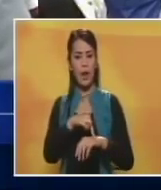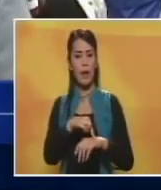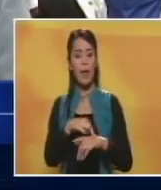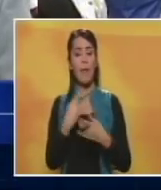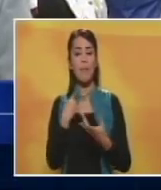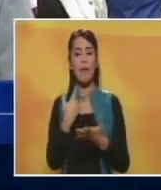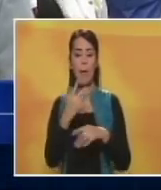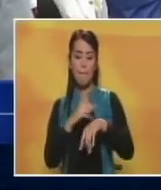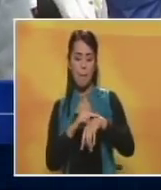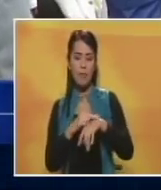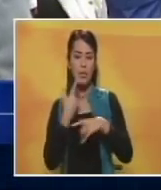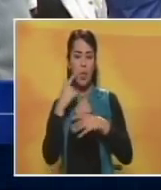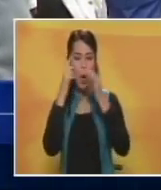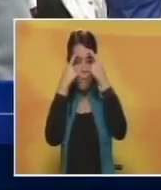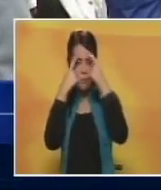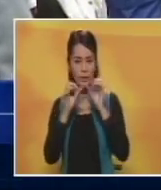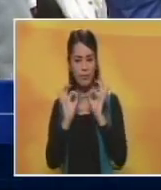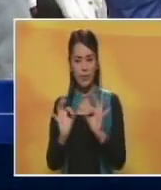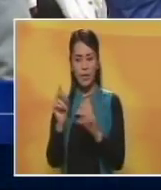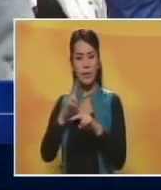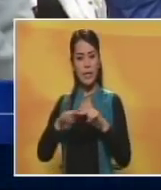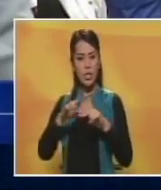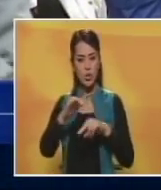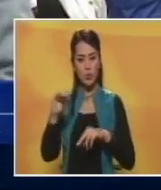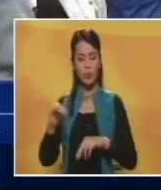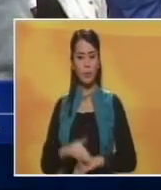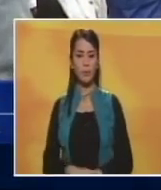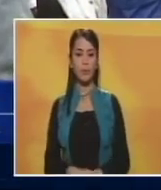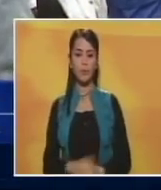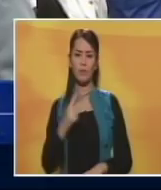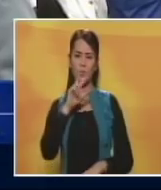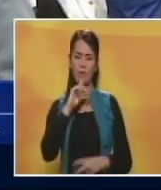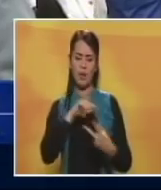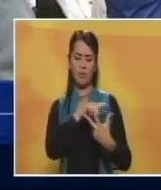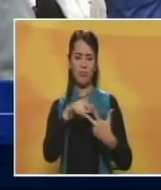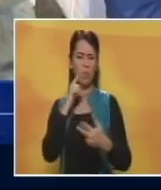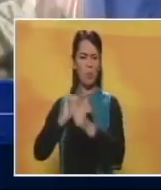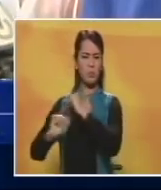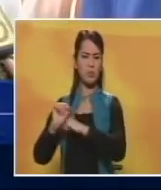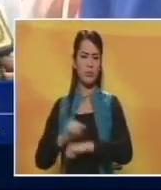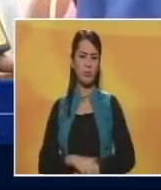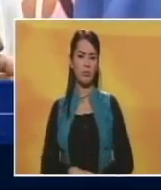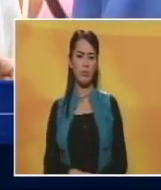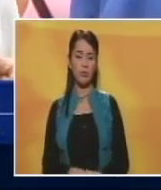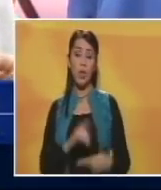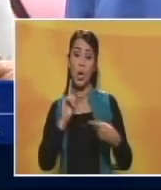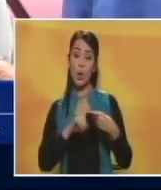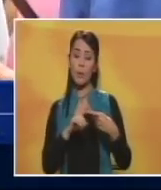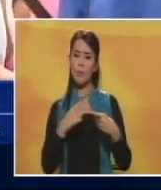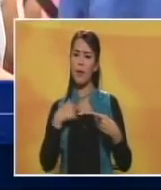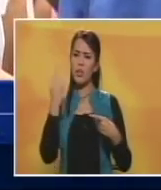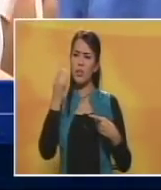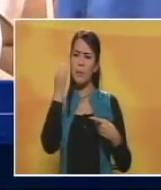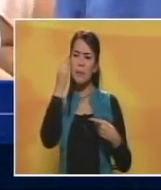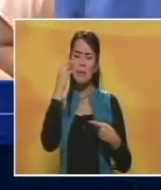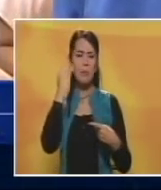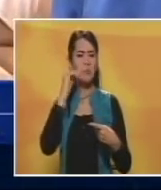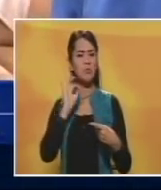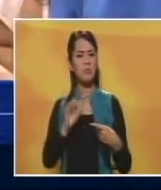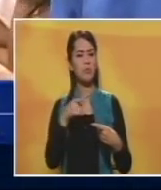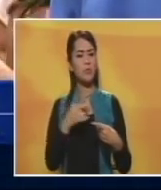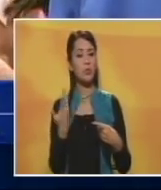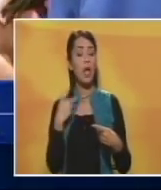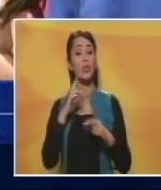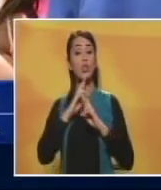Pediatría. Resumió las críticas y el rechazo en 3 aspectos fundamentales. Lo primero que cuestionamos es que